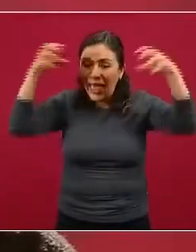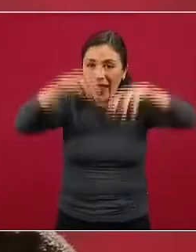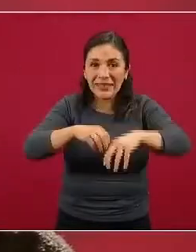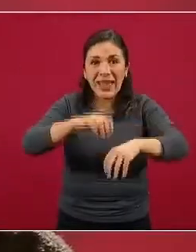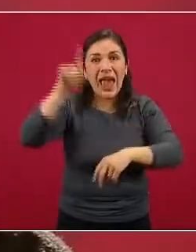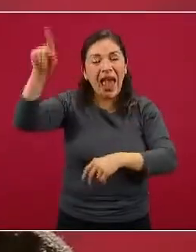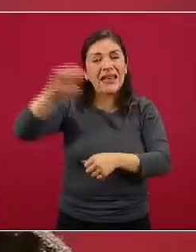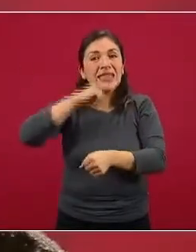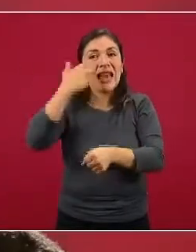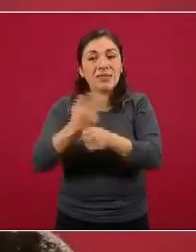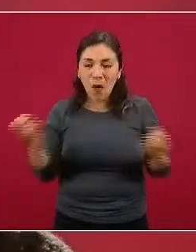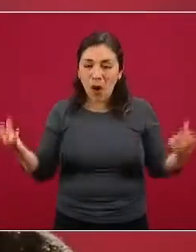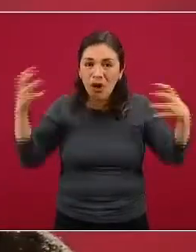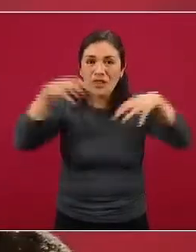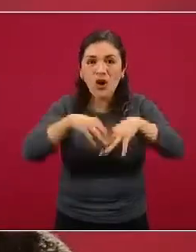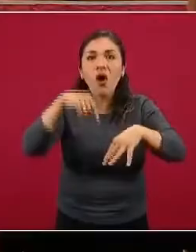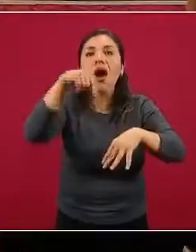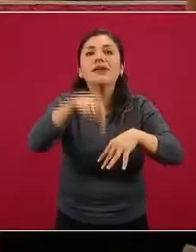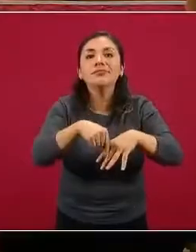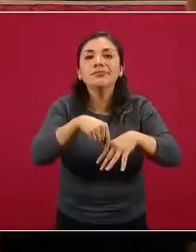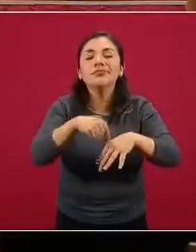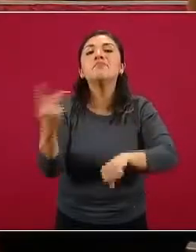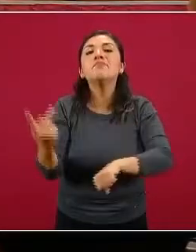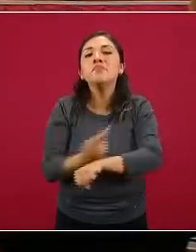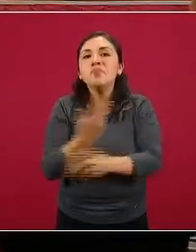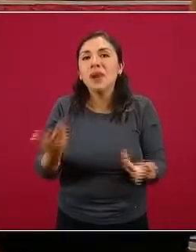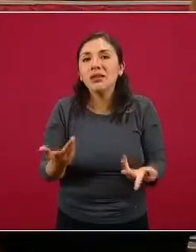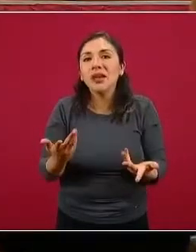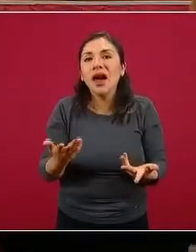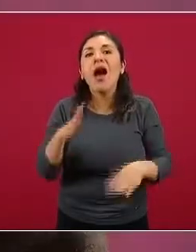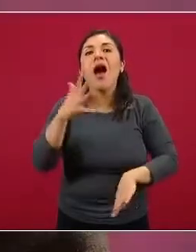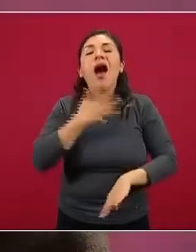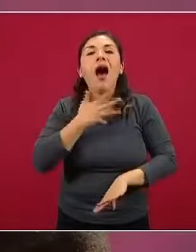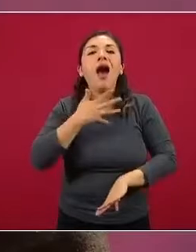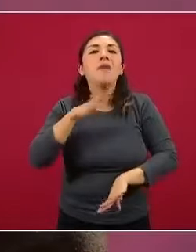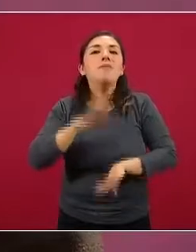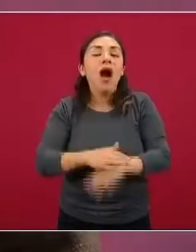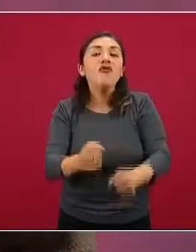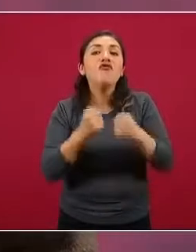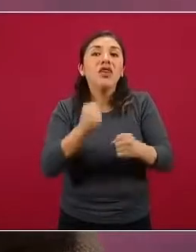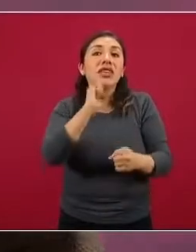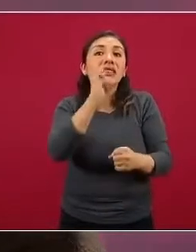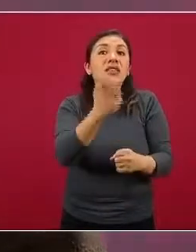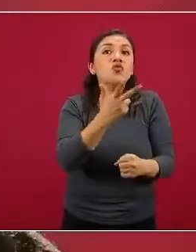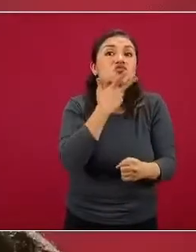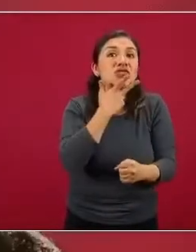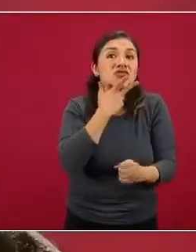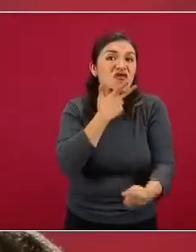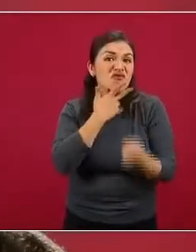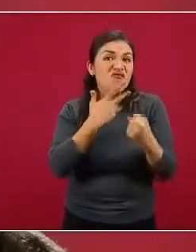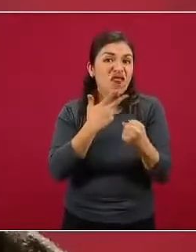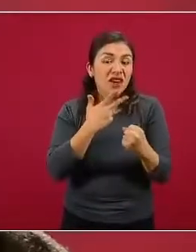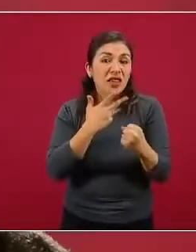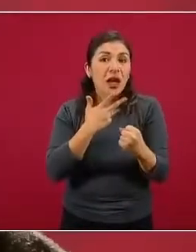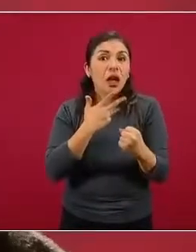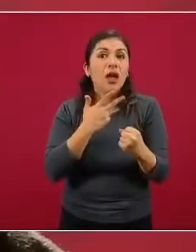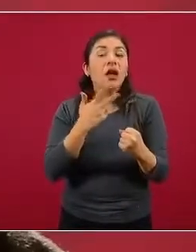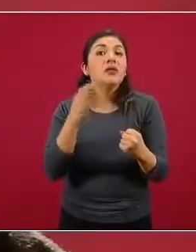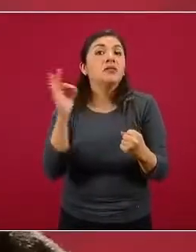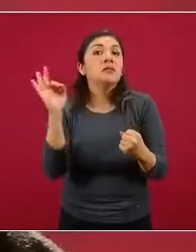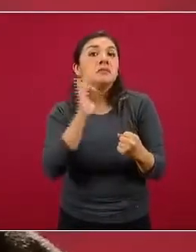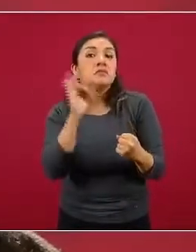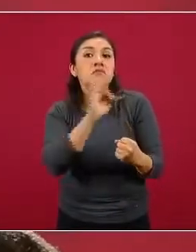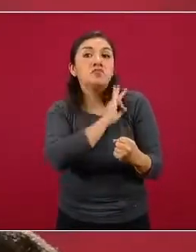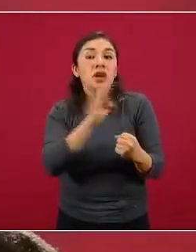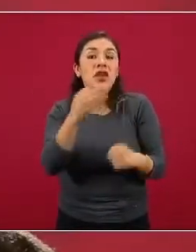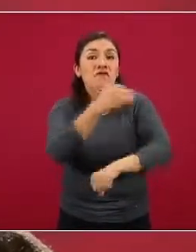de San Hipólito, pues lo que está ocurriendo es que la intensidad epidémica de Chihuahua, expresada en la probabilidad